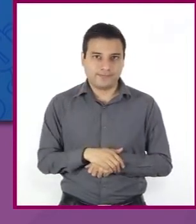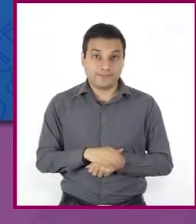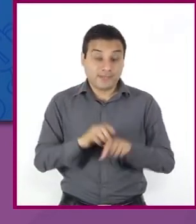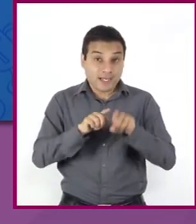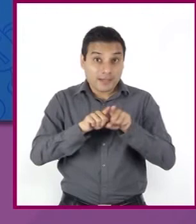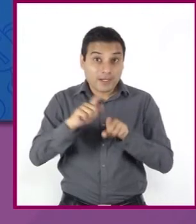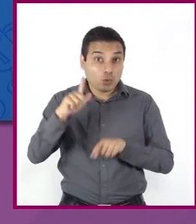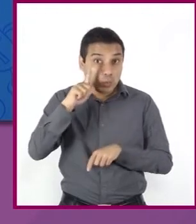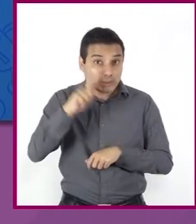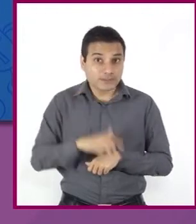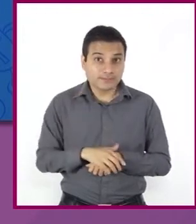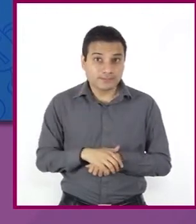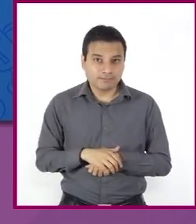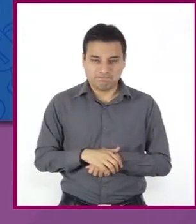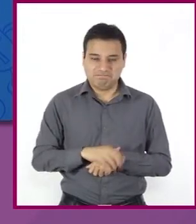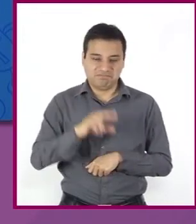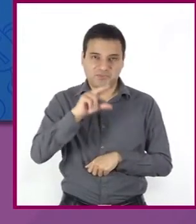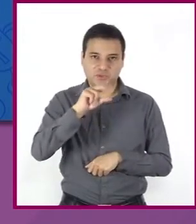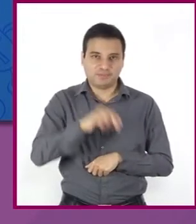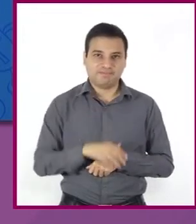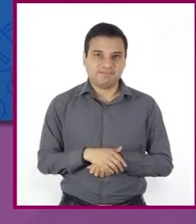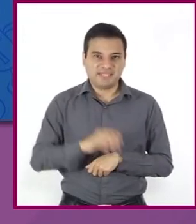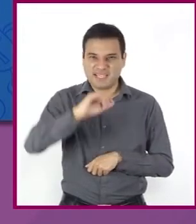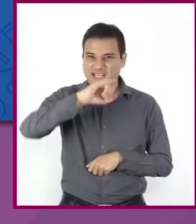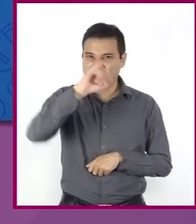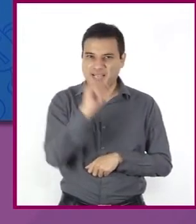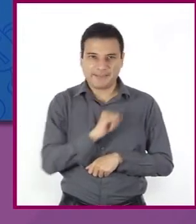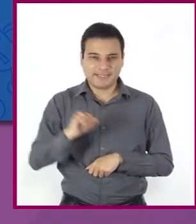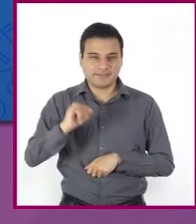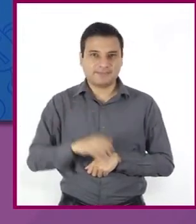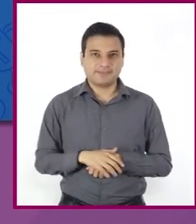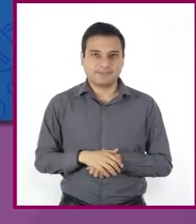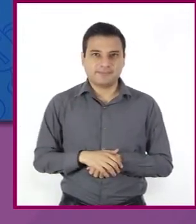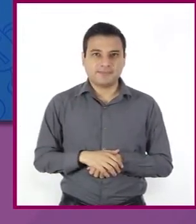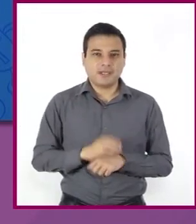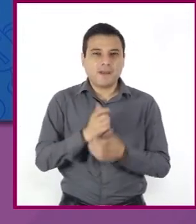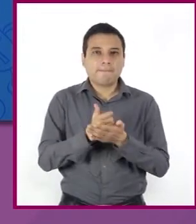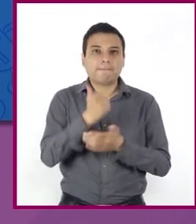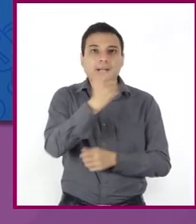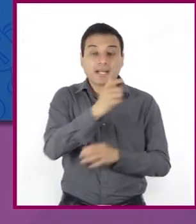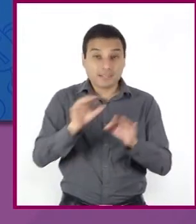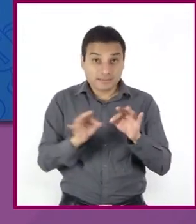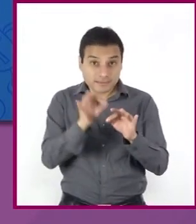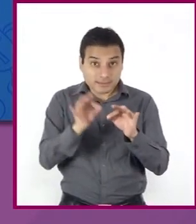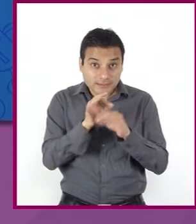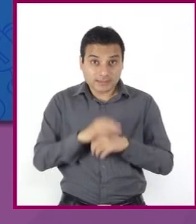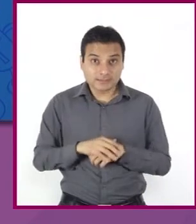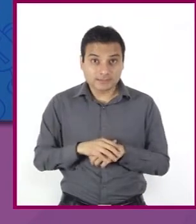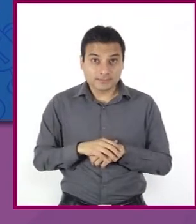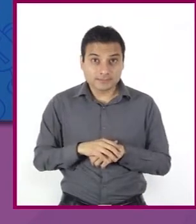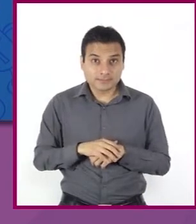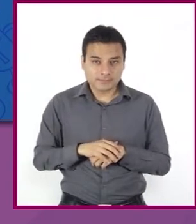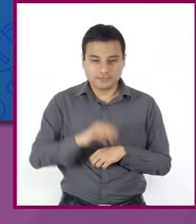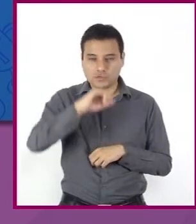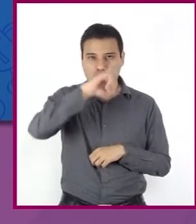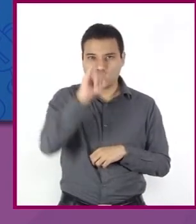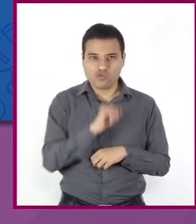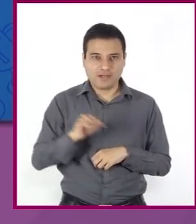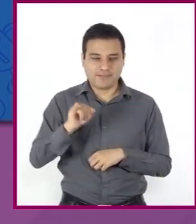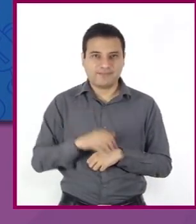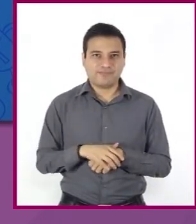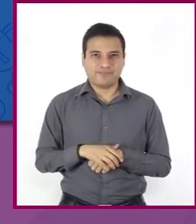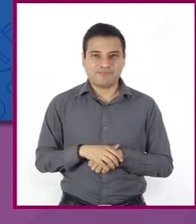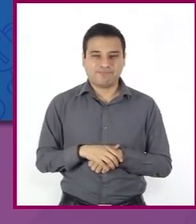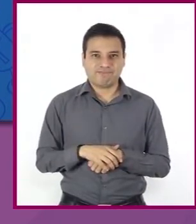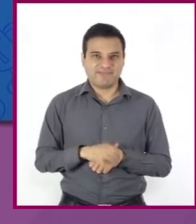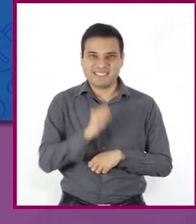hermano Luis? Tampoco. Jamás. ¿Se pagará la cuenta al sastre? Nunca. De